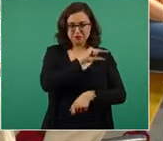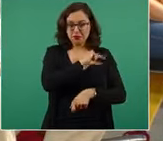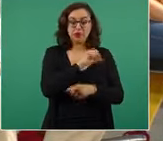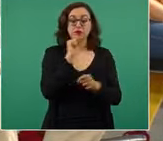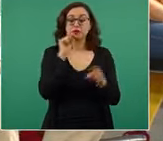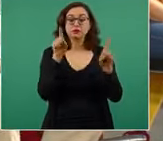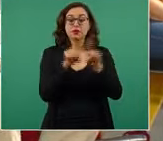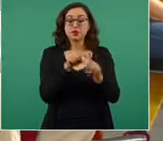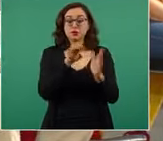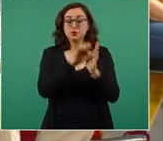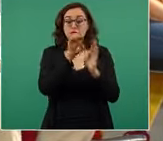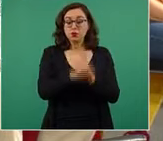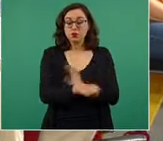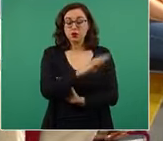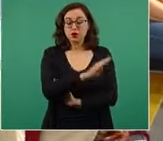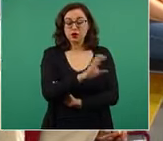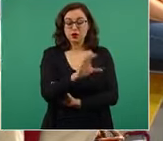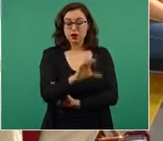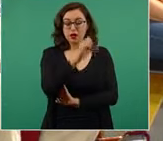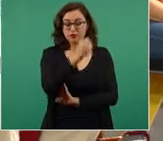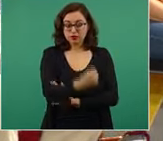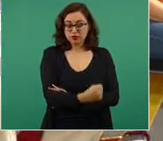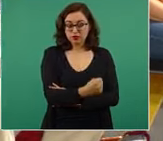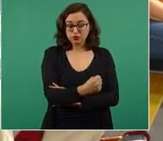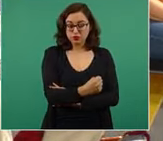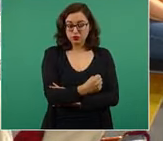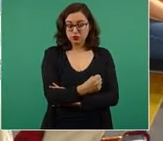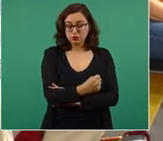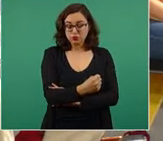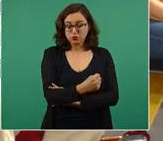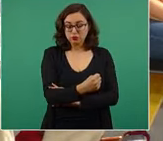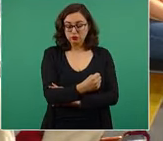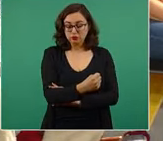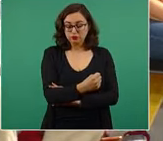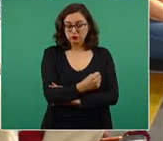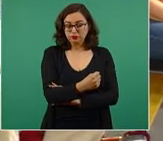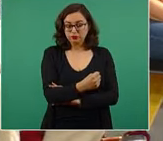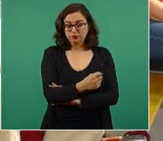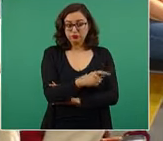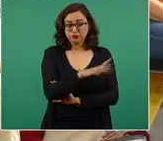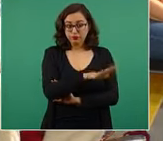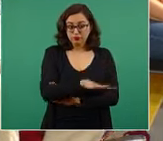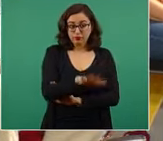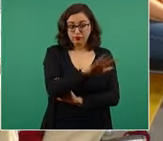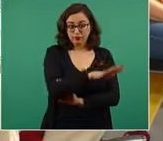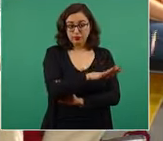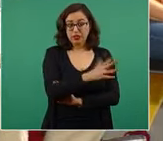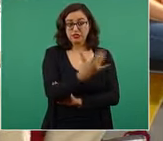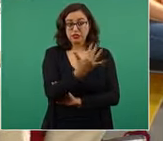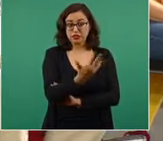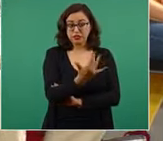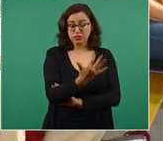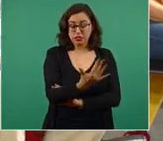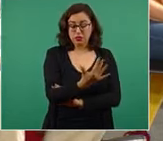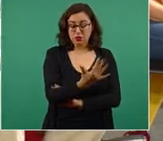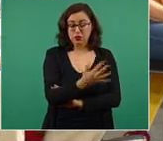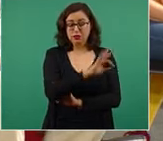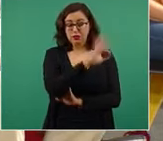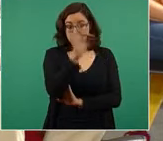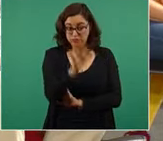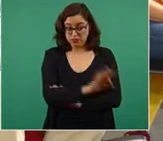Comentarle que, por ejemplo, el 50% de los pozos,